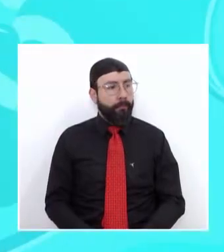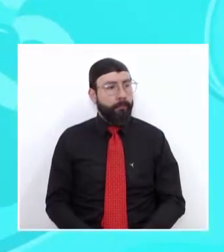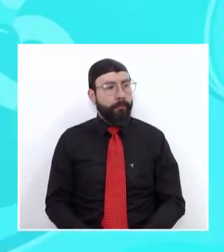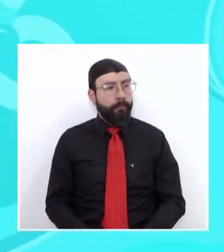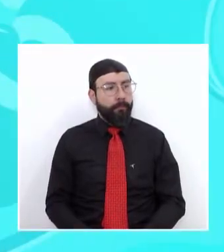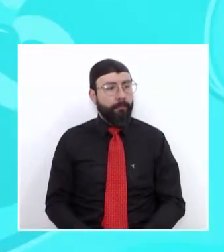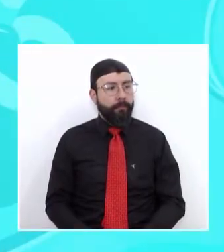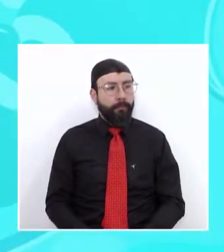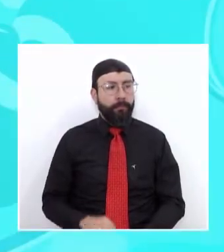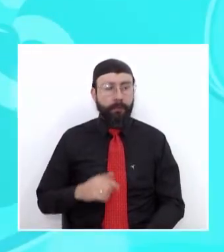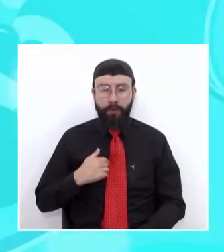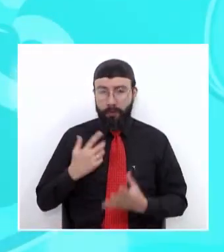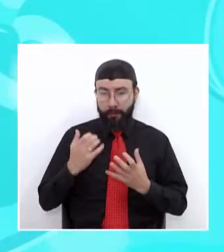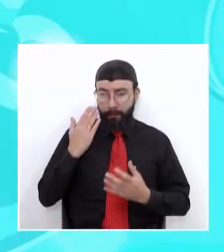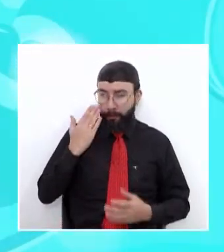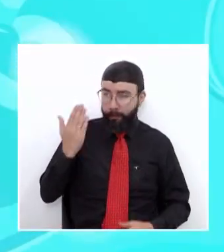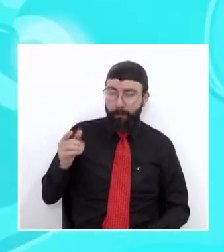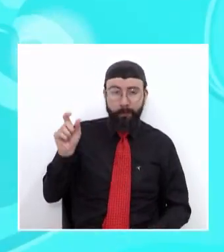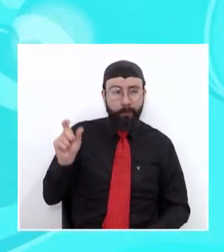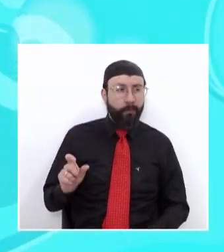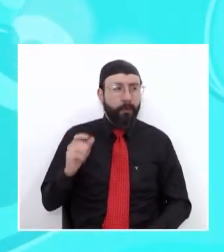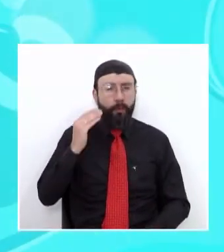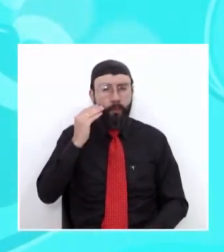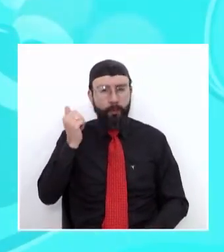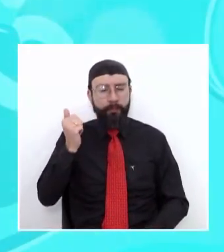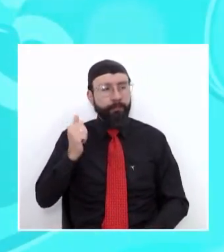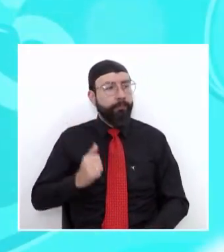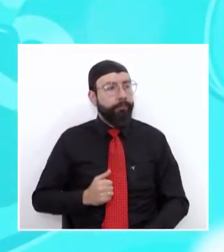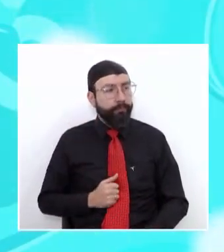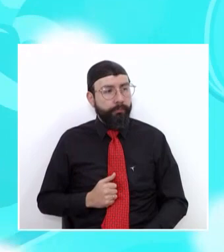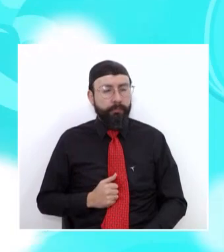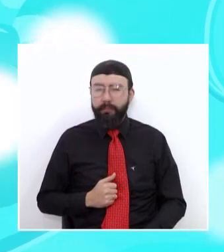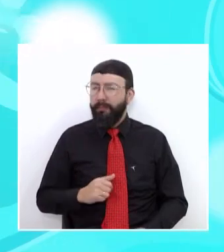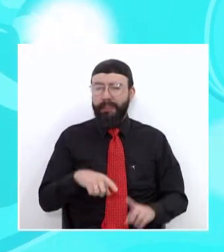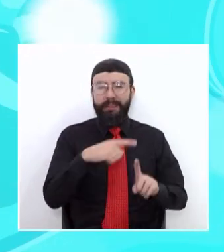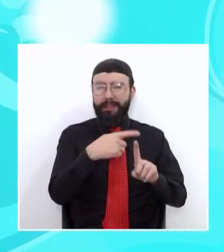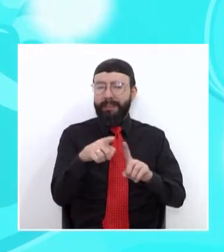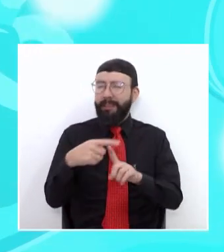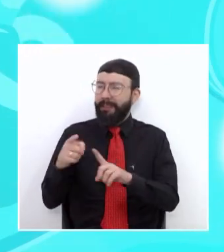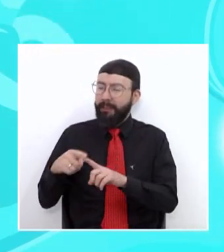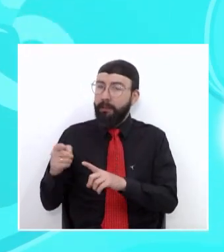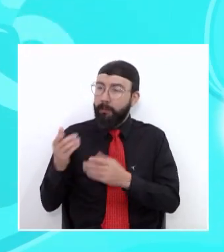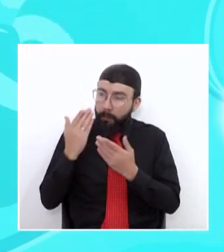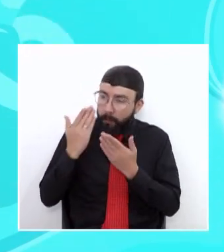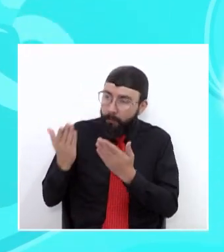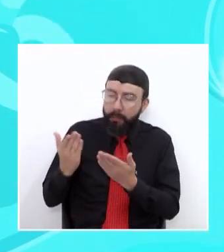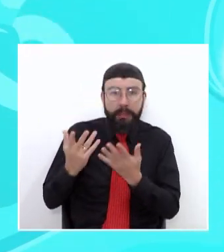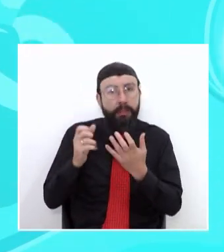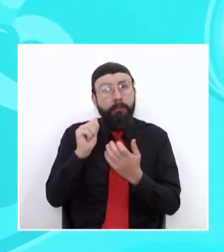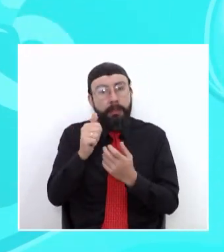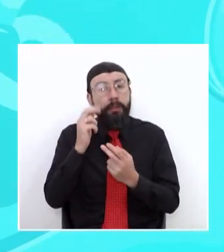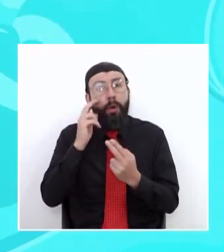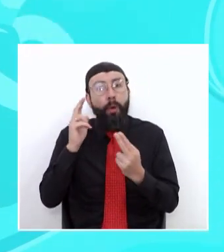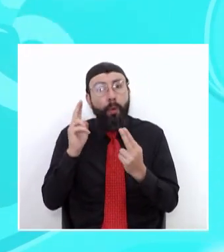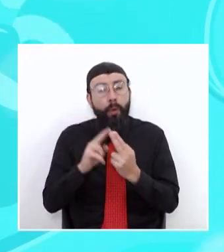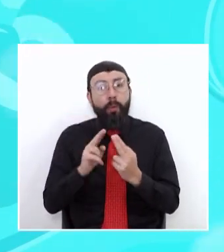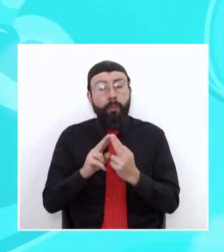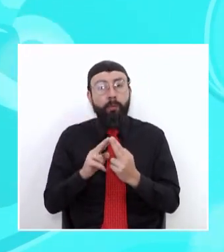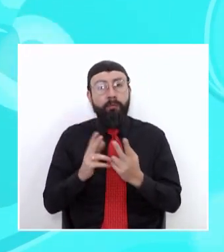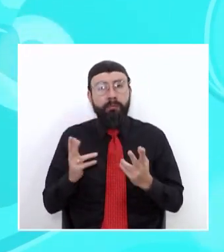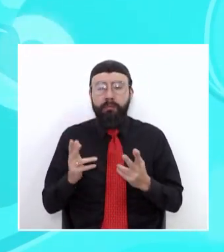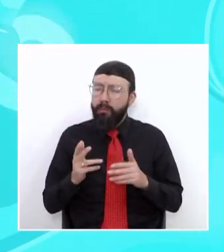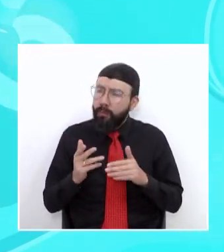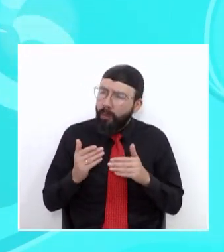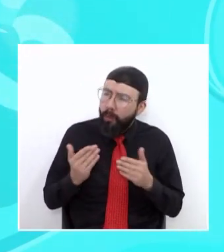Quiero compartir este otro caso clínico. Ya son muchos los que queremos que ustedes conozcan de